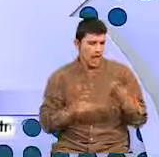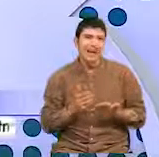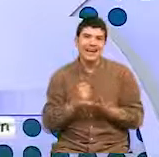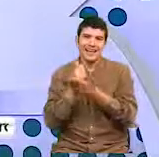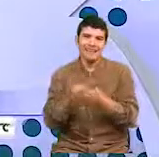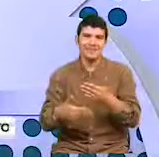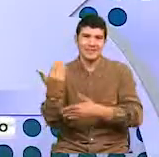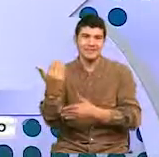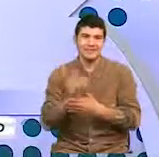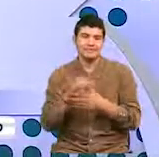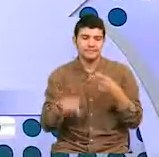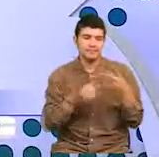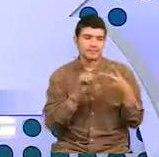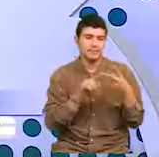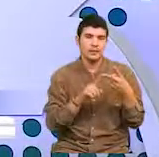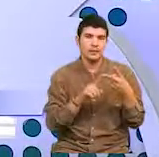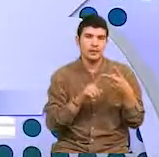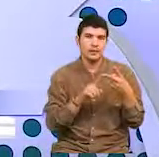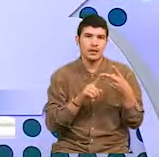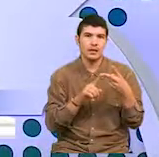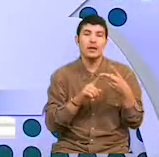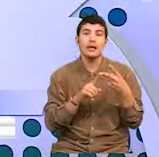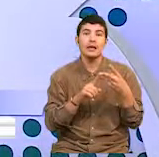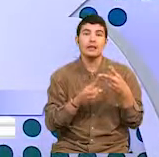Segundo, otra cosa importante es denunciar.